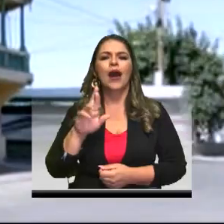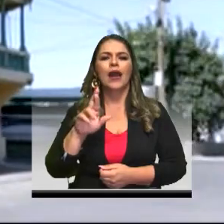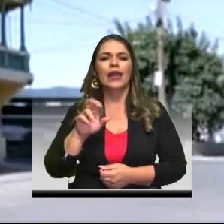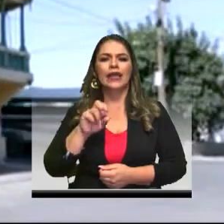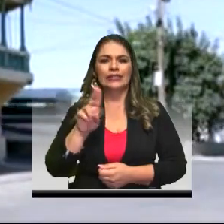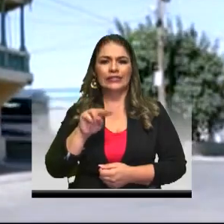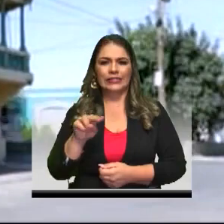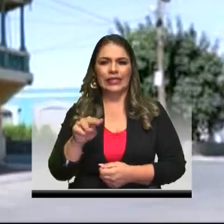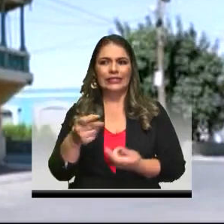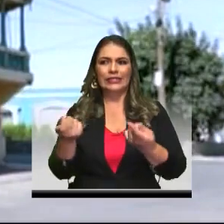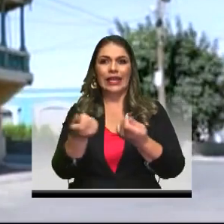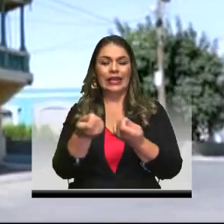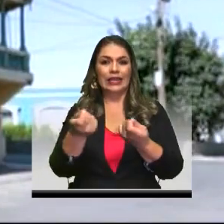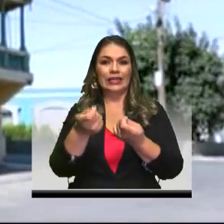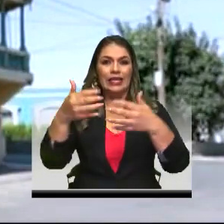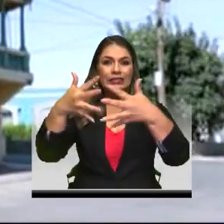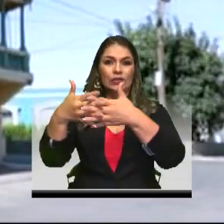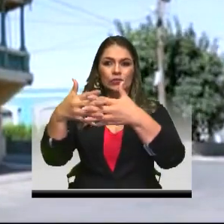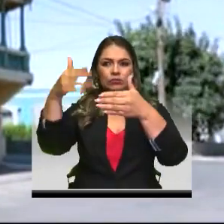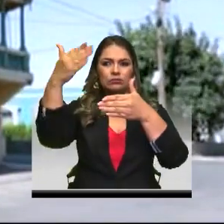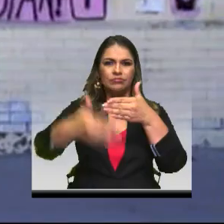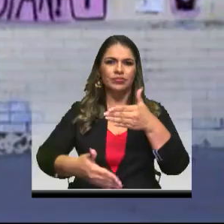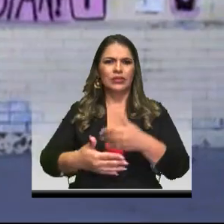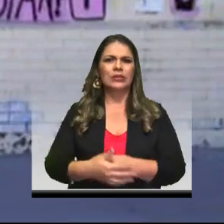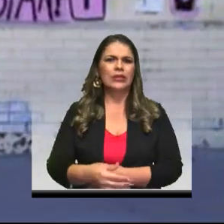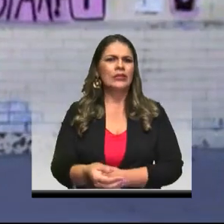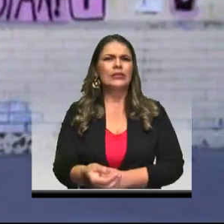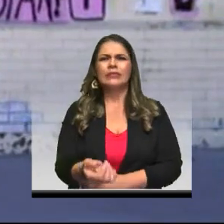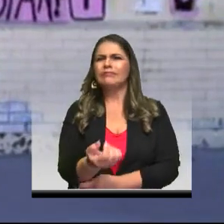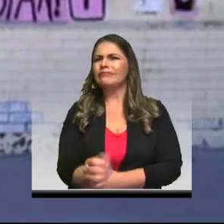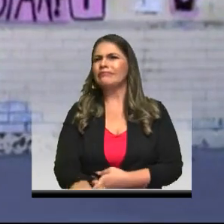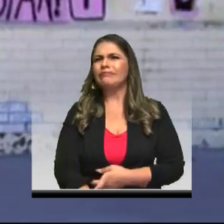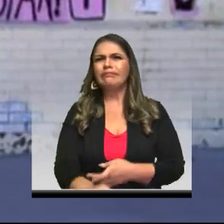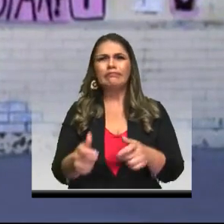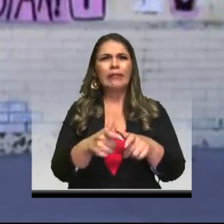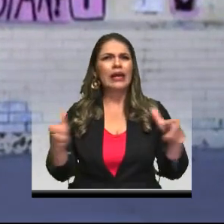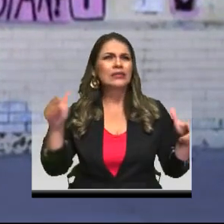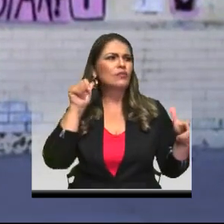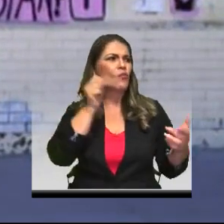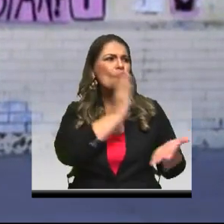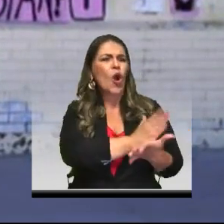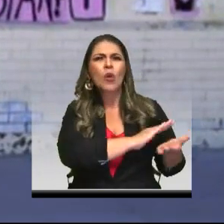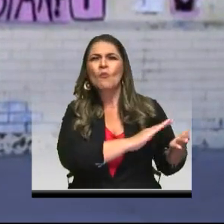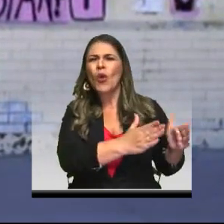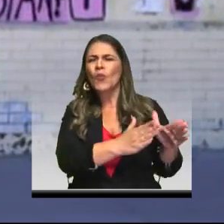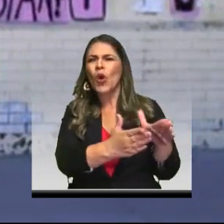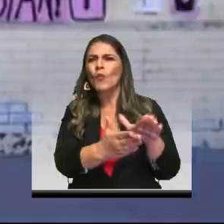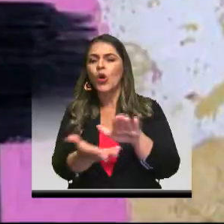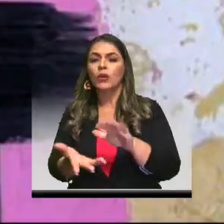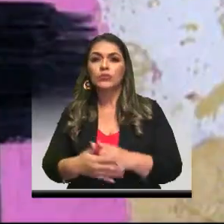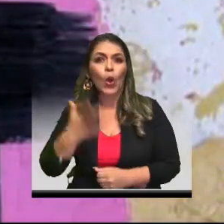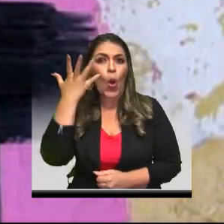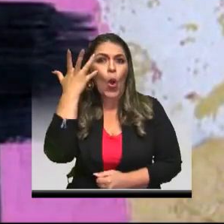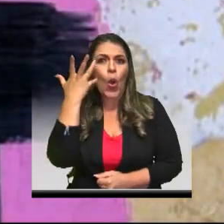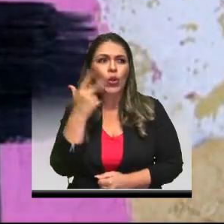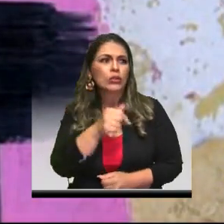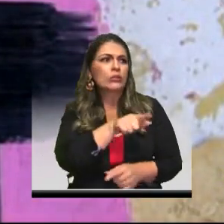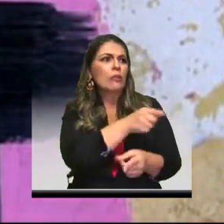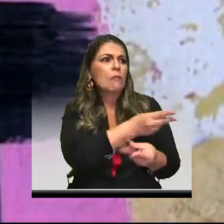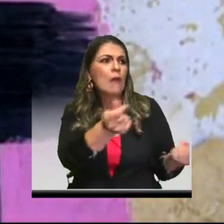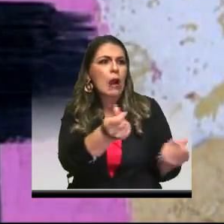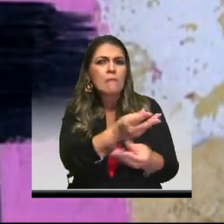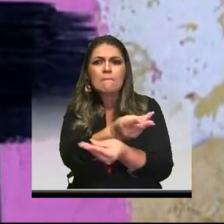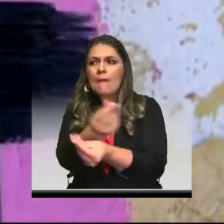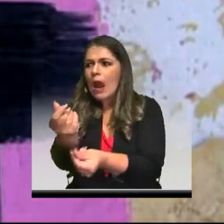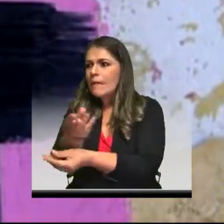la frontera, el fenómeno de las muertas de Juárez. Era una cosa que yo decía, es que diario desaparecen y desaparecen